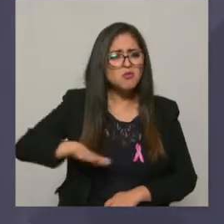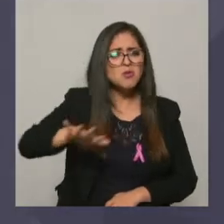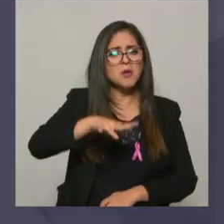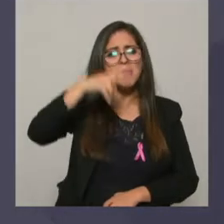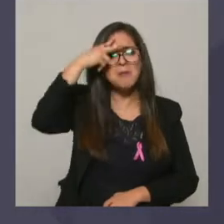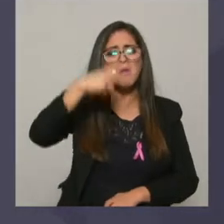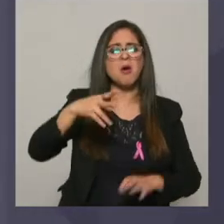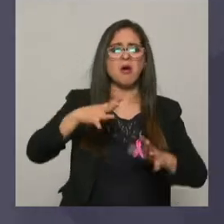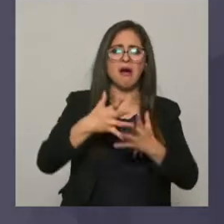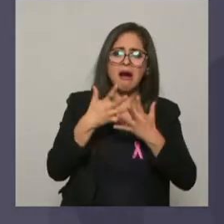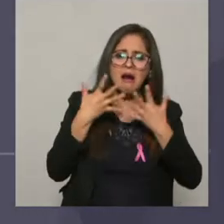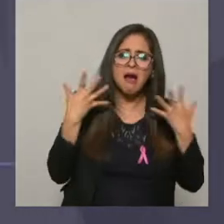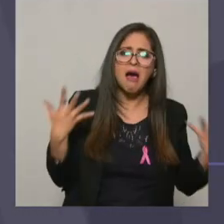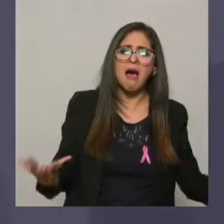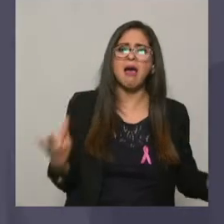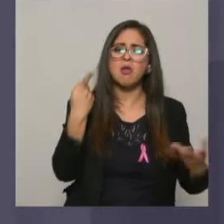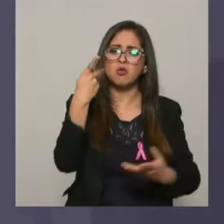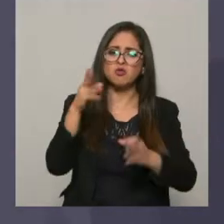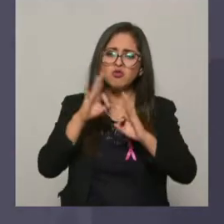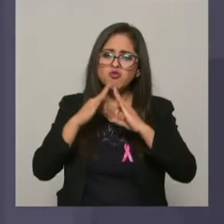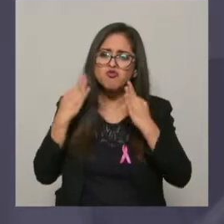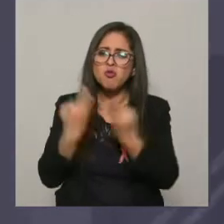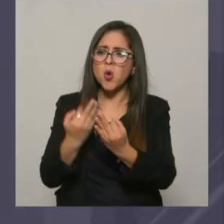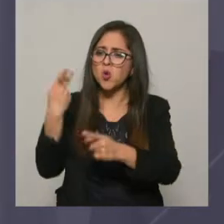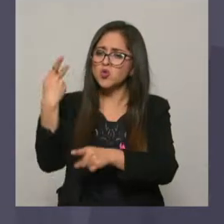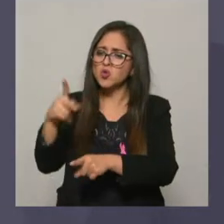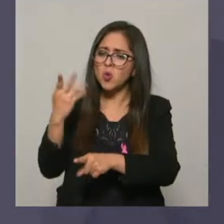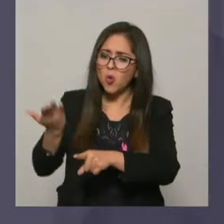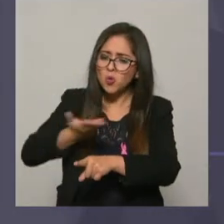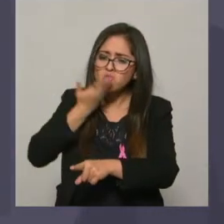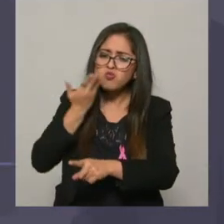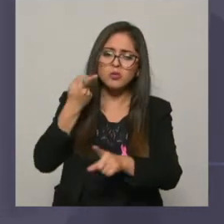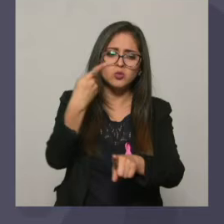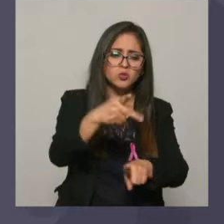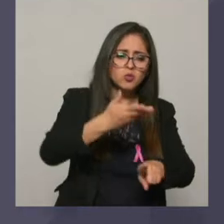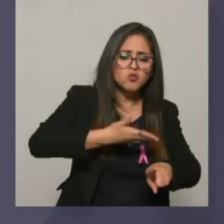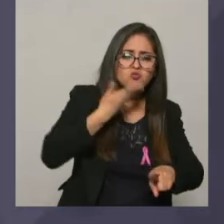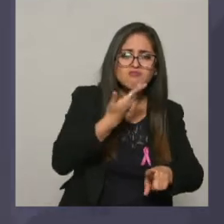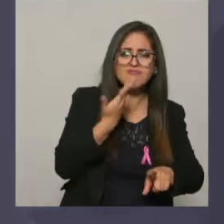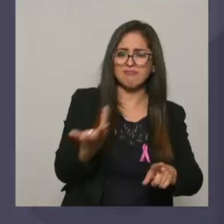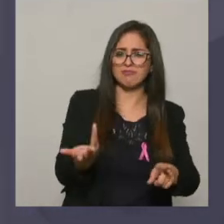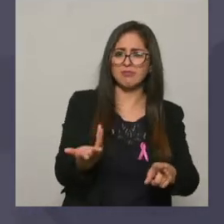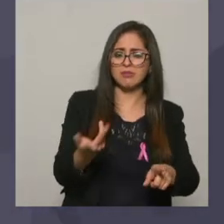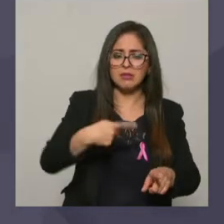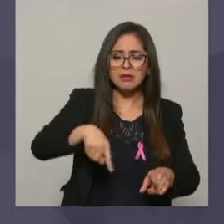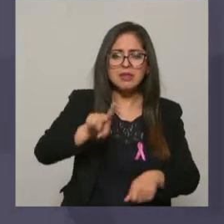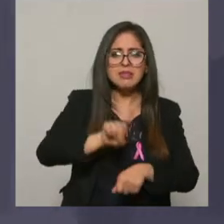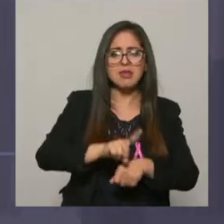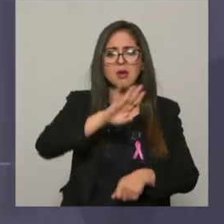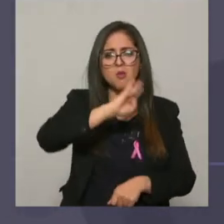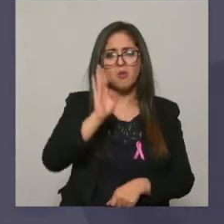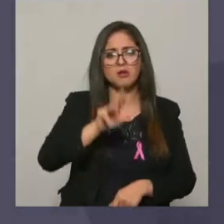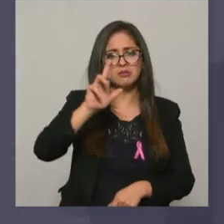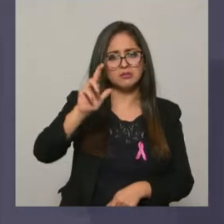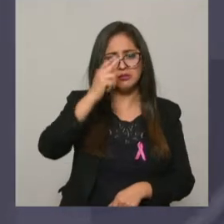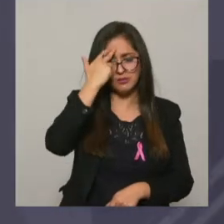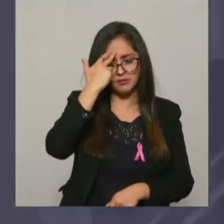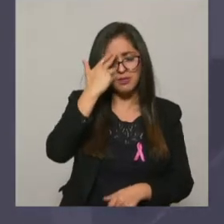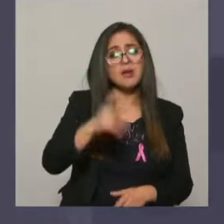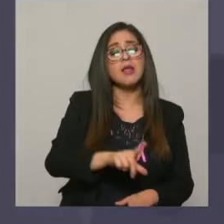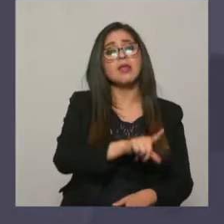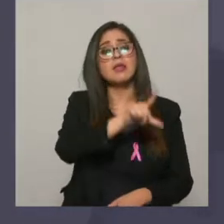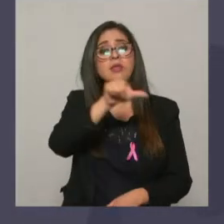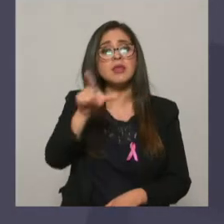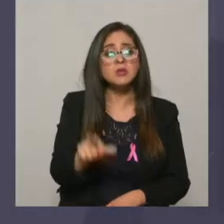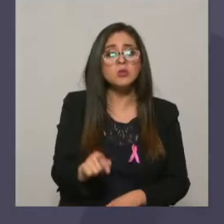las formas en las que se celebra el Día de Muertos. Y después tenemos el